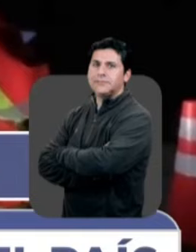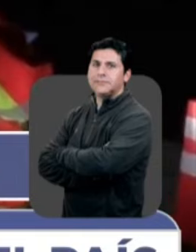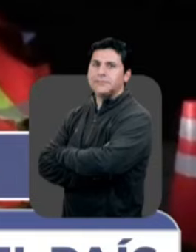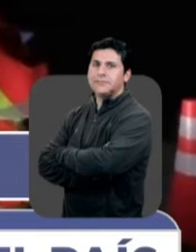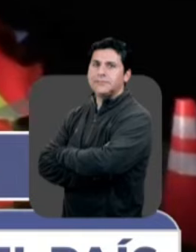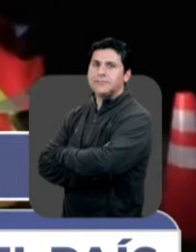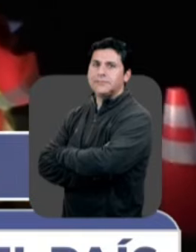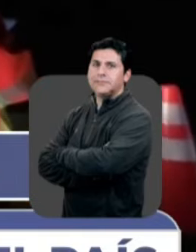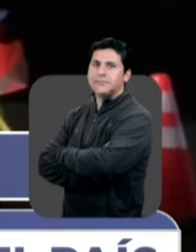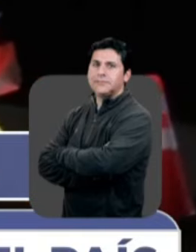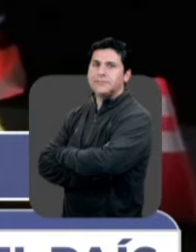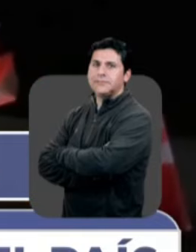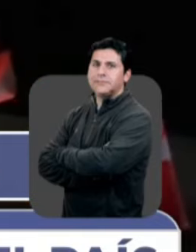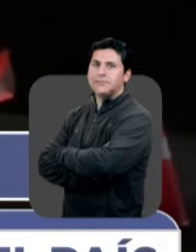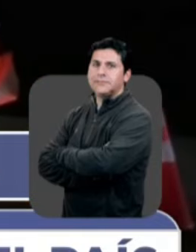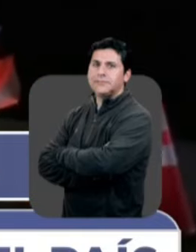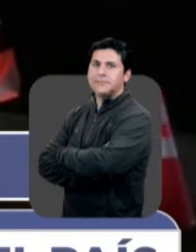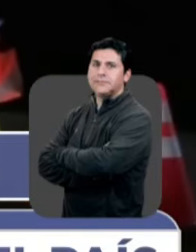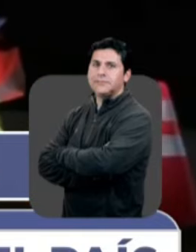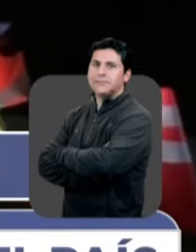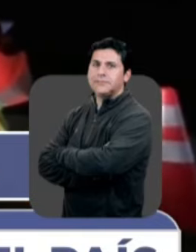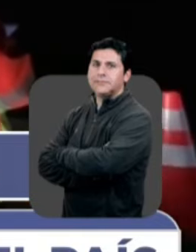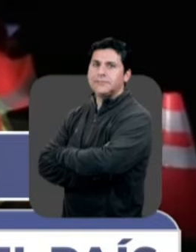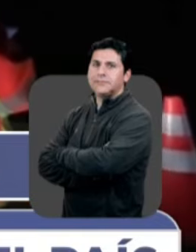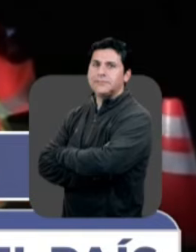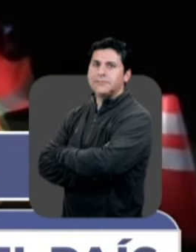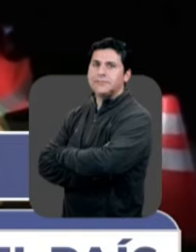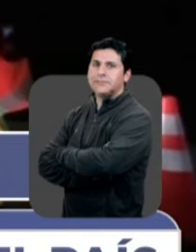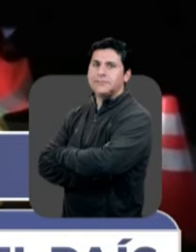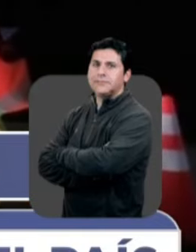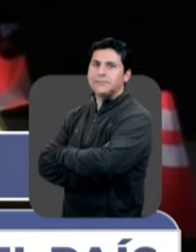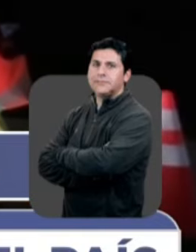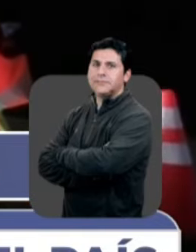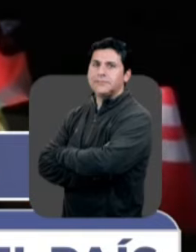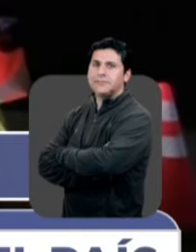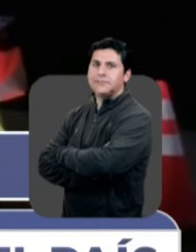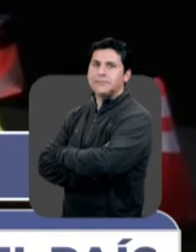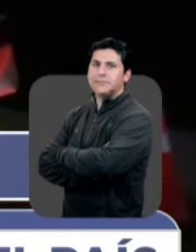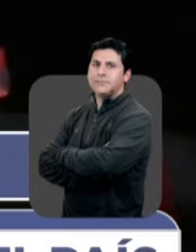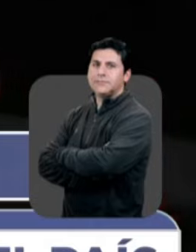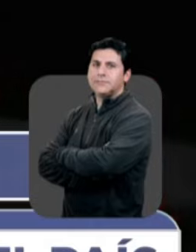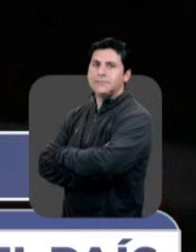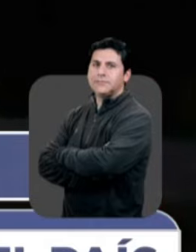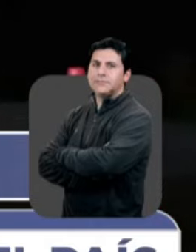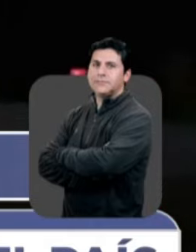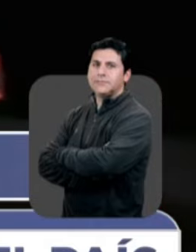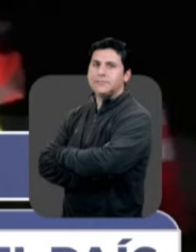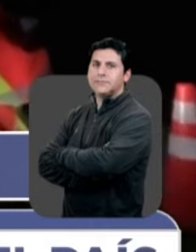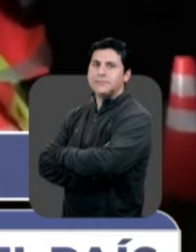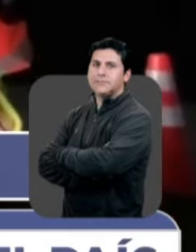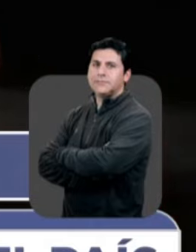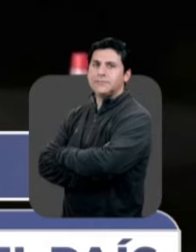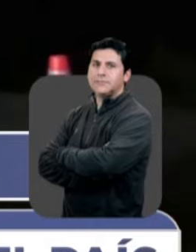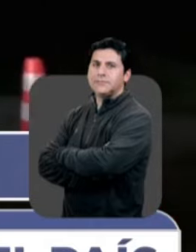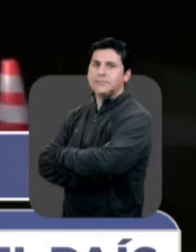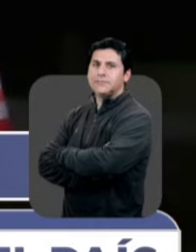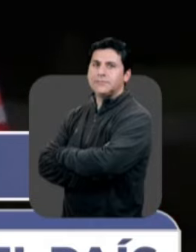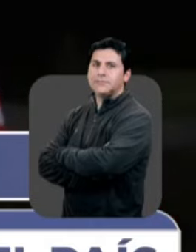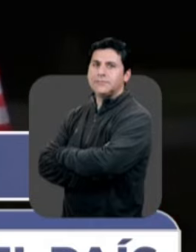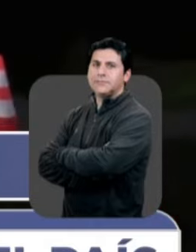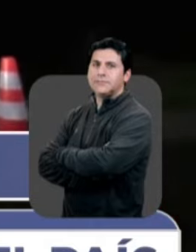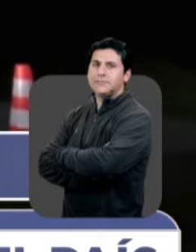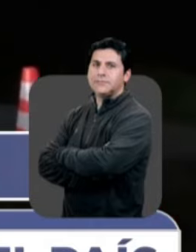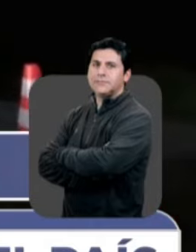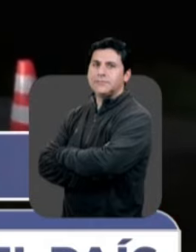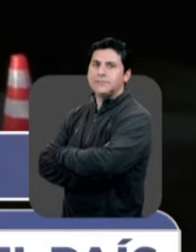personas se pueden haber sido ejecutadas en este sector y posteriormente sus cuerpos abandonados en este lugar. Hay peritajes que están aún